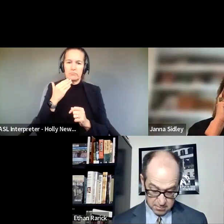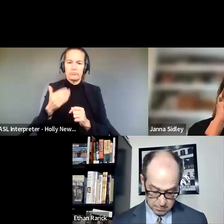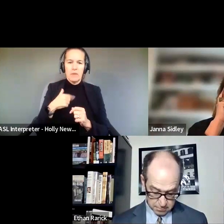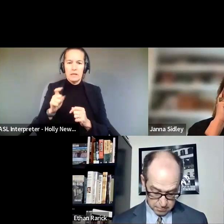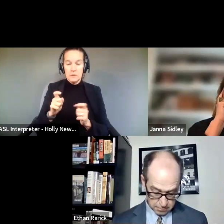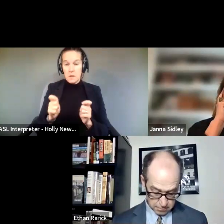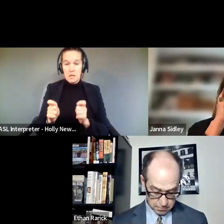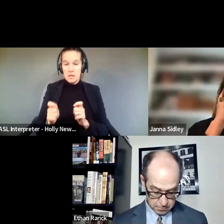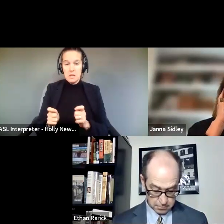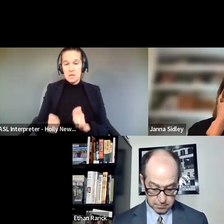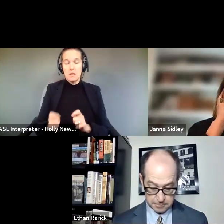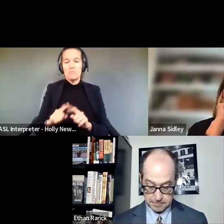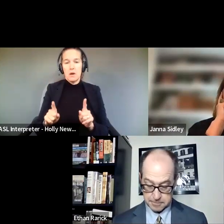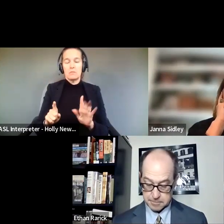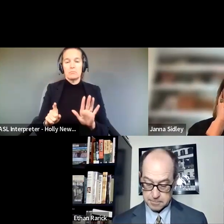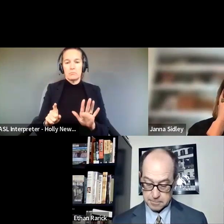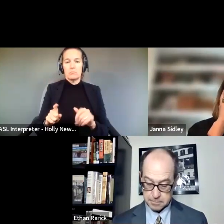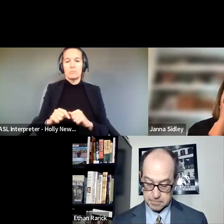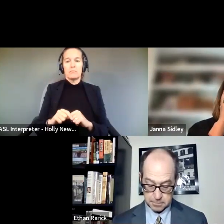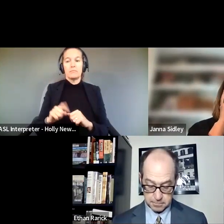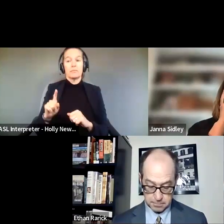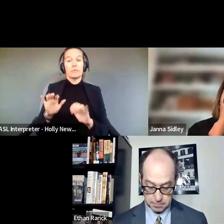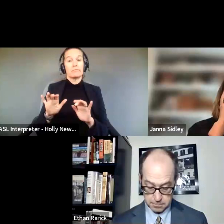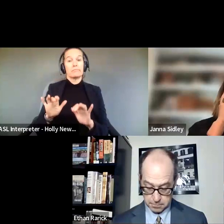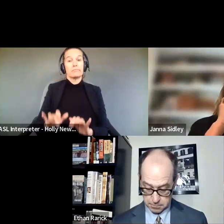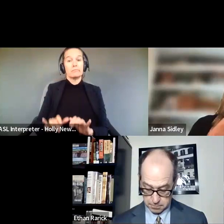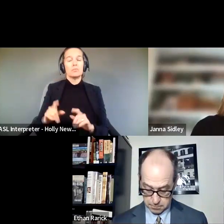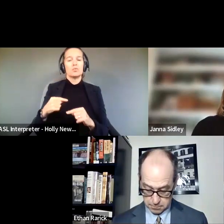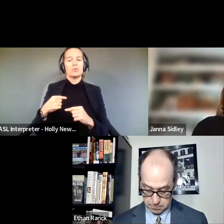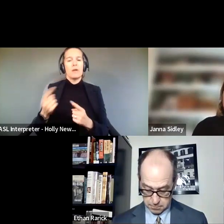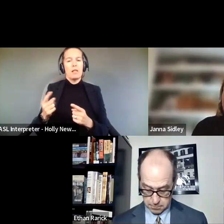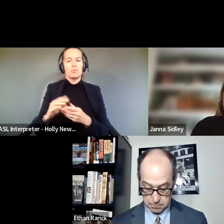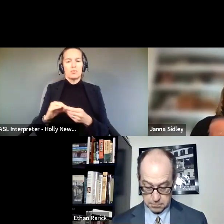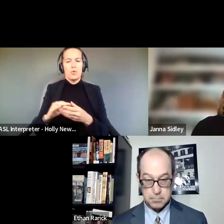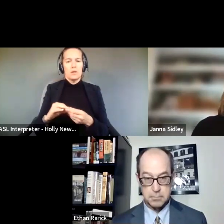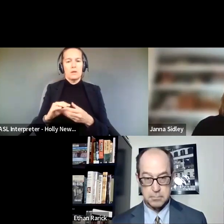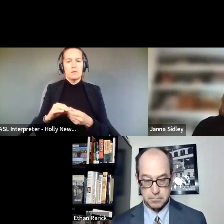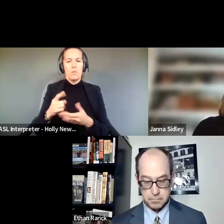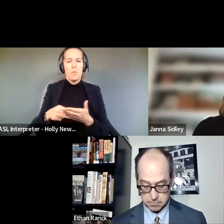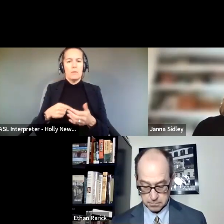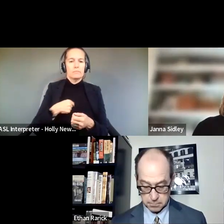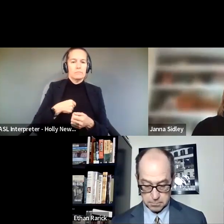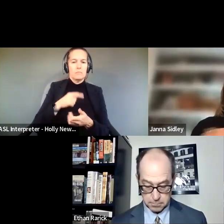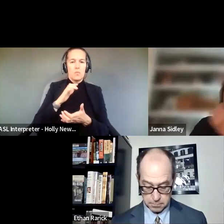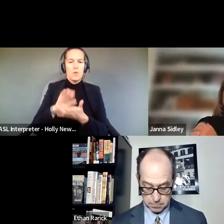contar un poco de la historia de la que mi esposa y yo hemos tenido que pasar en el centro regional